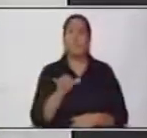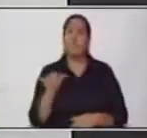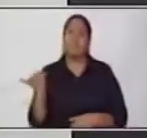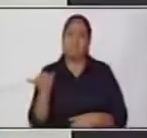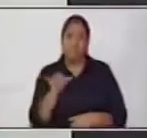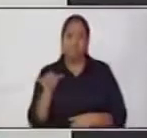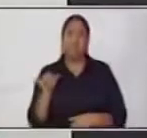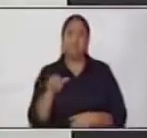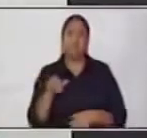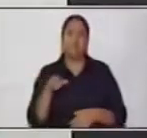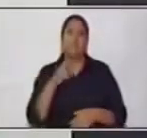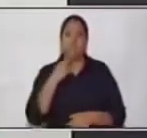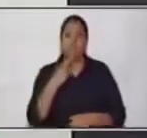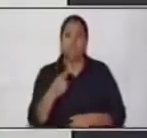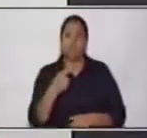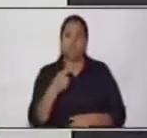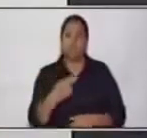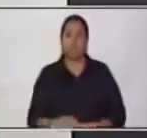resultado. Entonces,